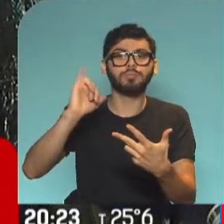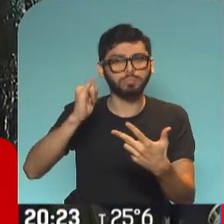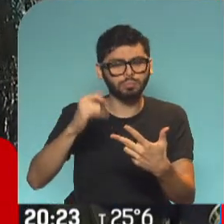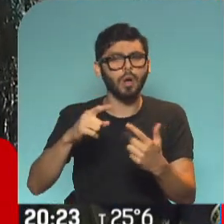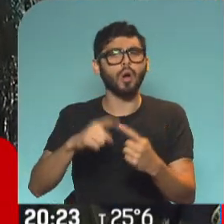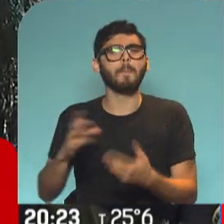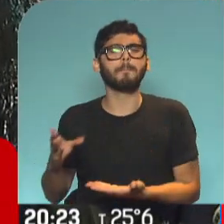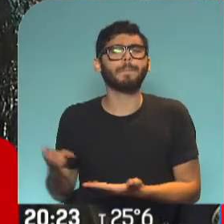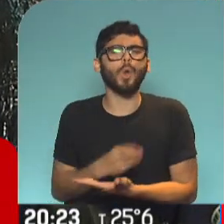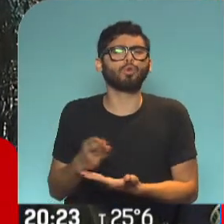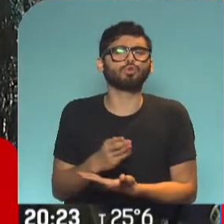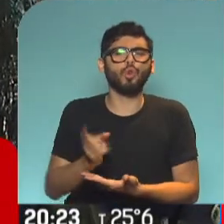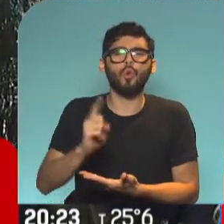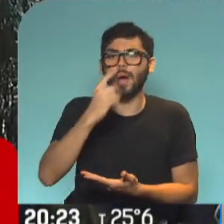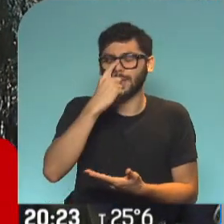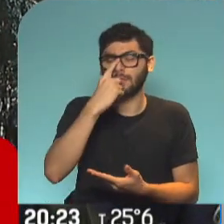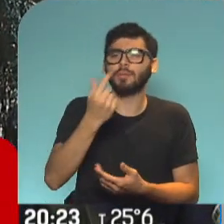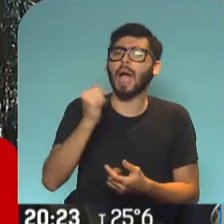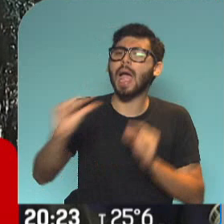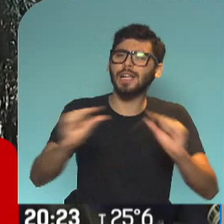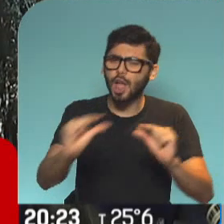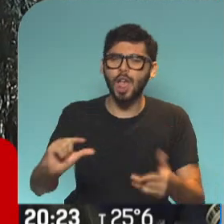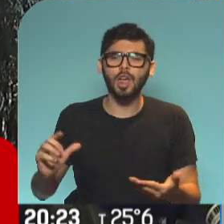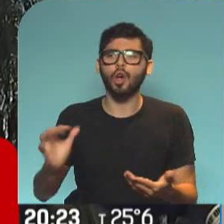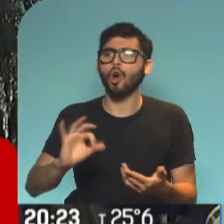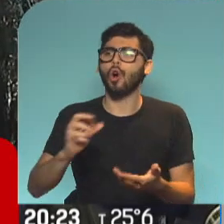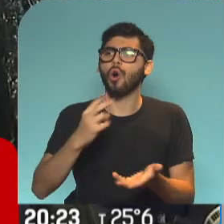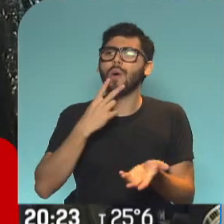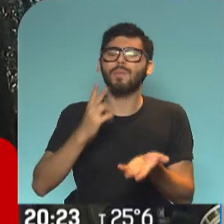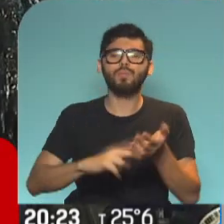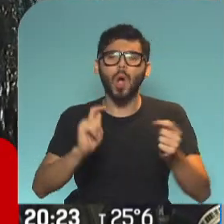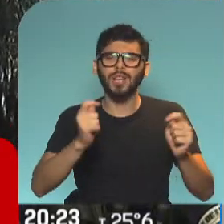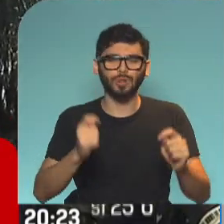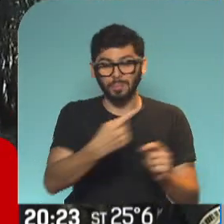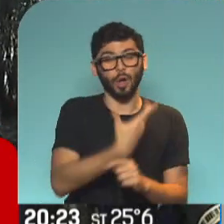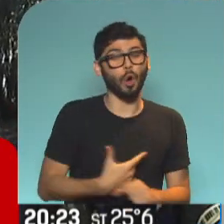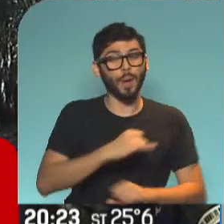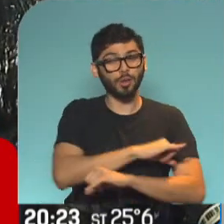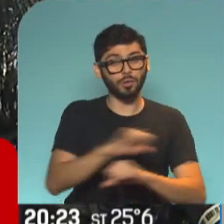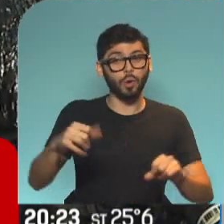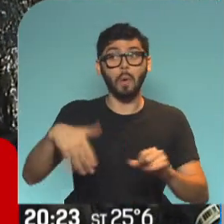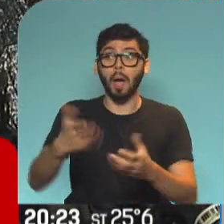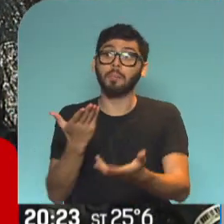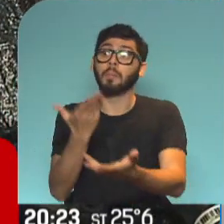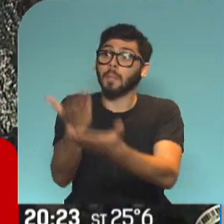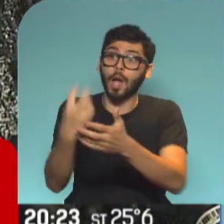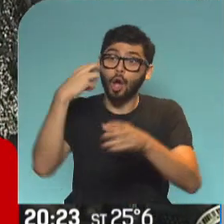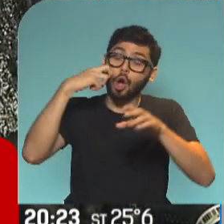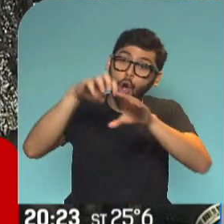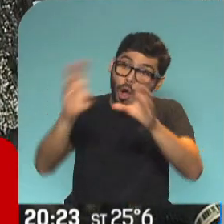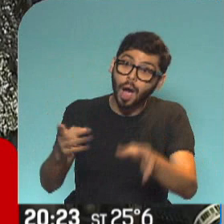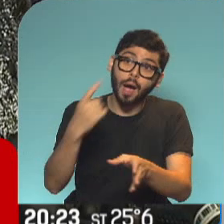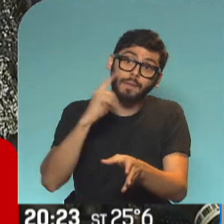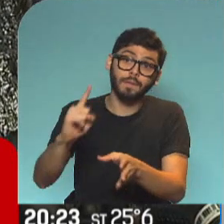no solo el fomento a través de los créditos, de las medidas impositivas que ya anunció el gobernador que iba a mandar a la legislatura para que sean aprobadas